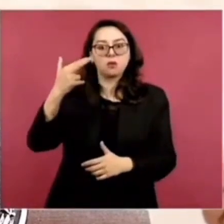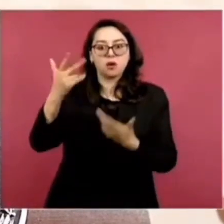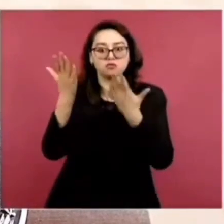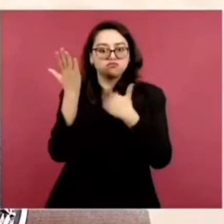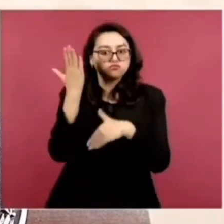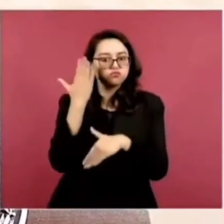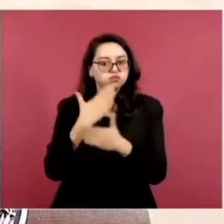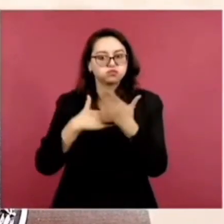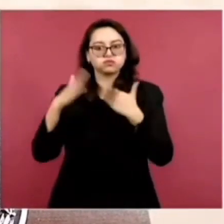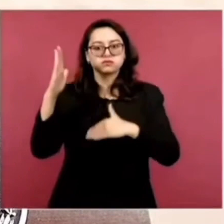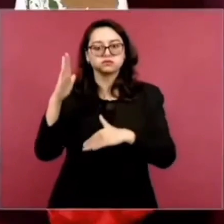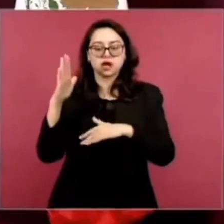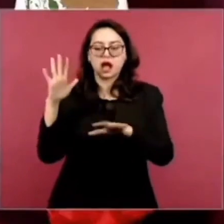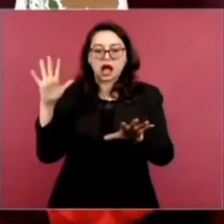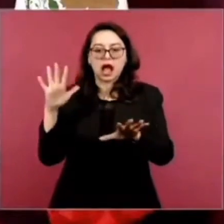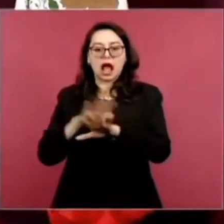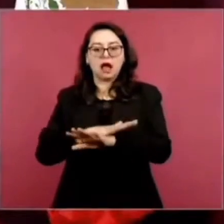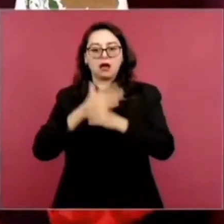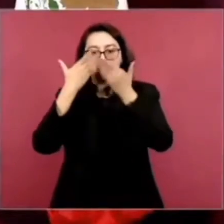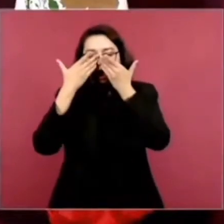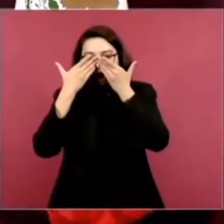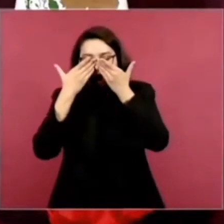estos tiempos.